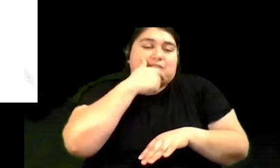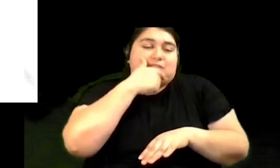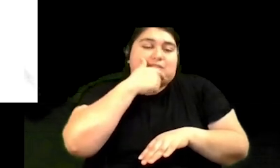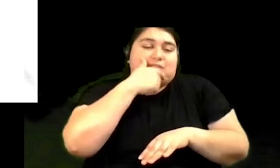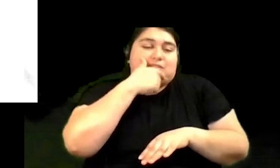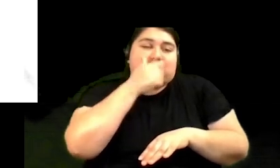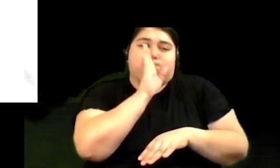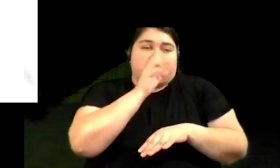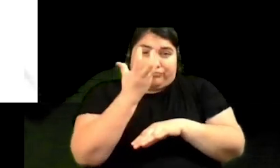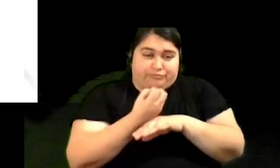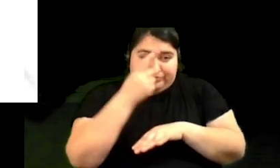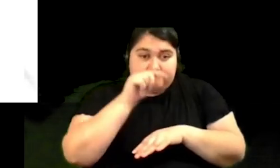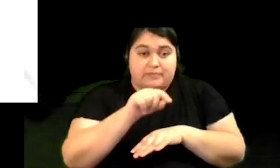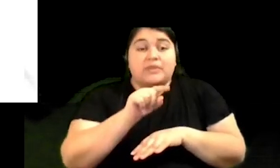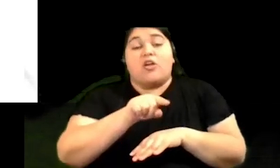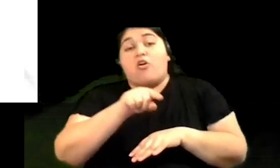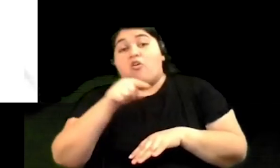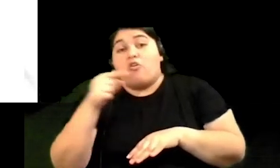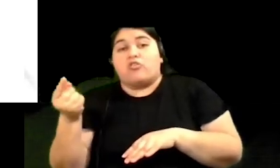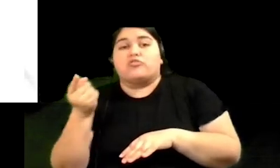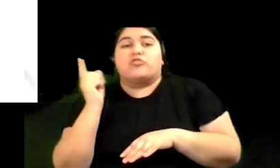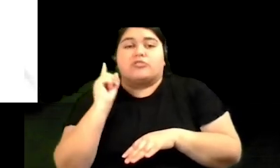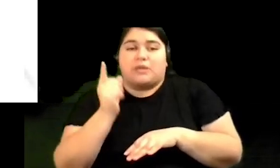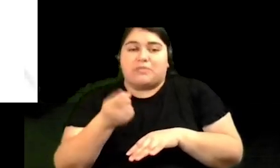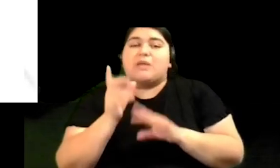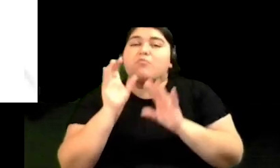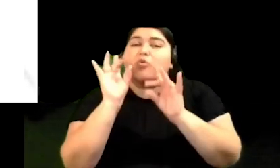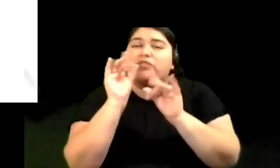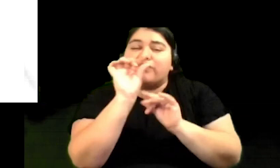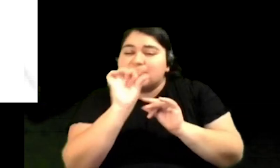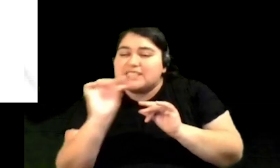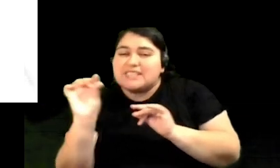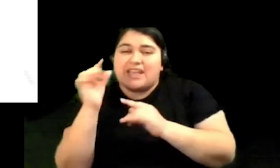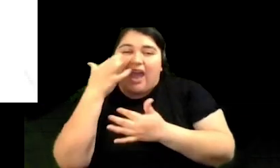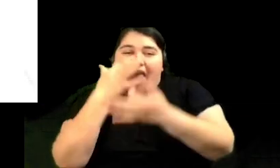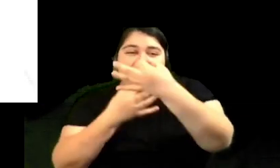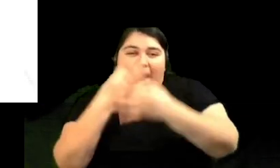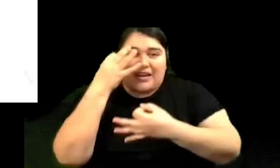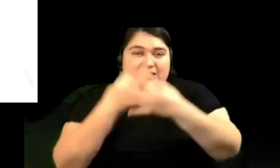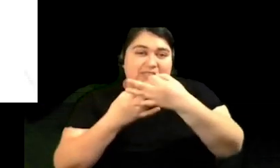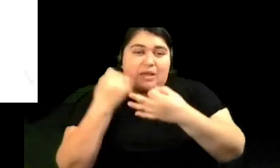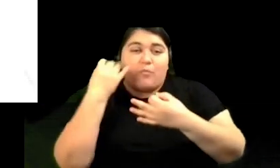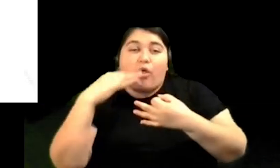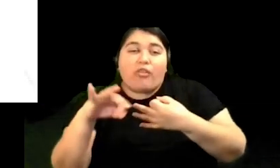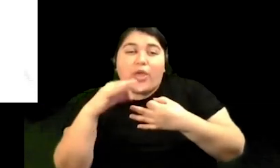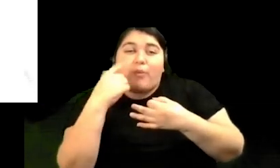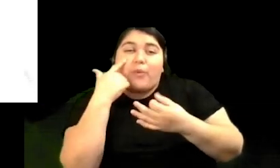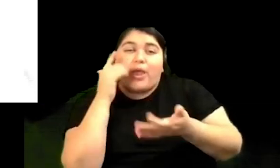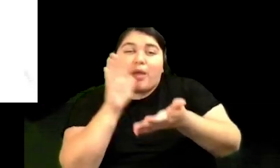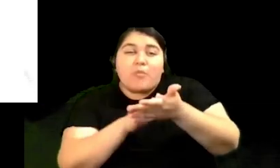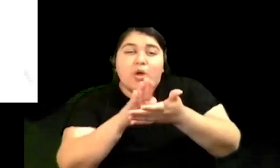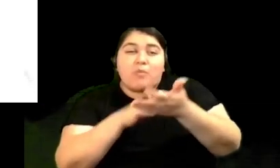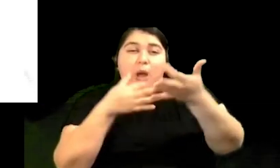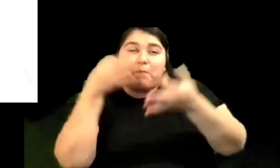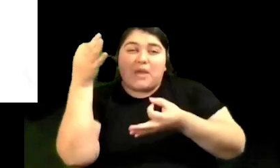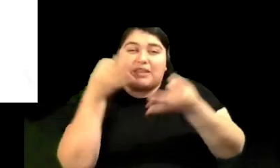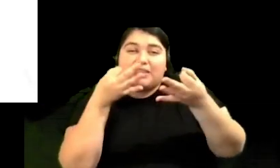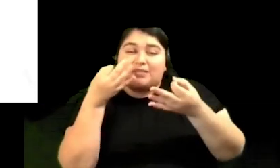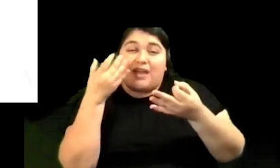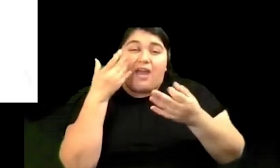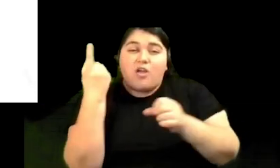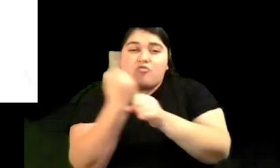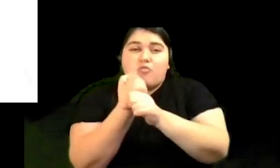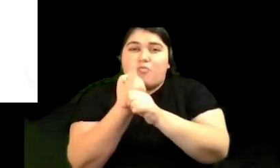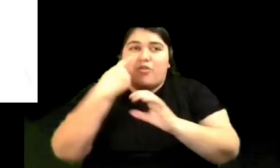imponible es de difícil cuantificación, porque yo tengo que tener medidores, porque tampoco puedo tener una inspección de todos los